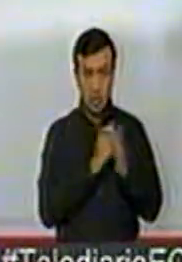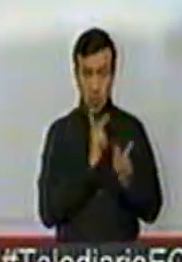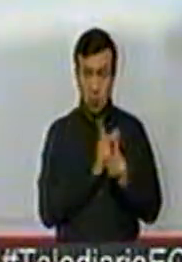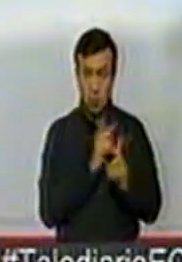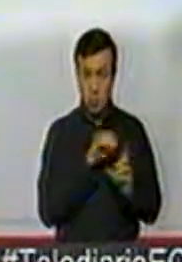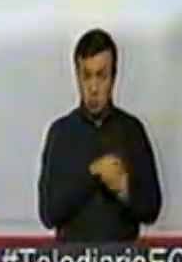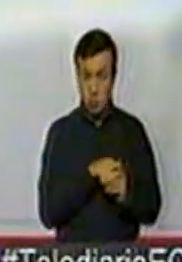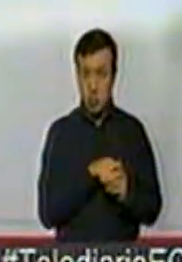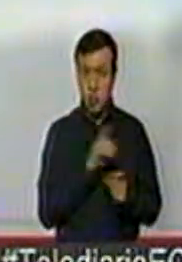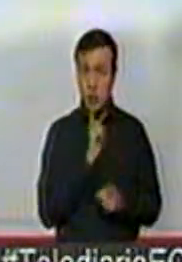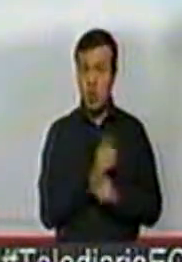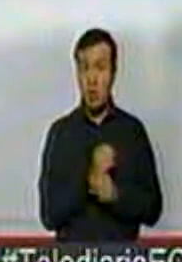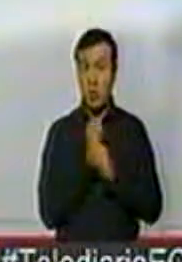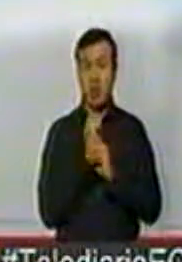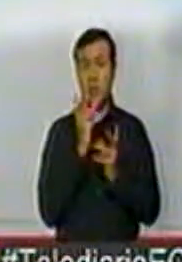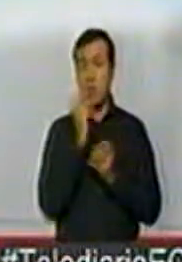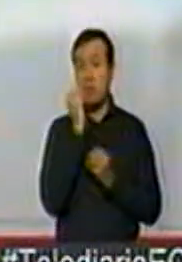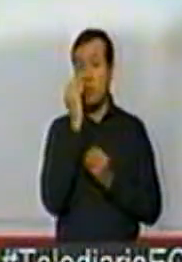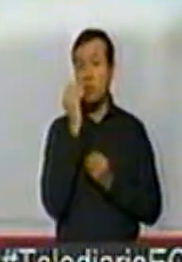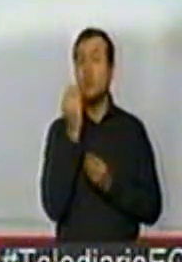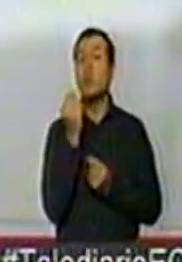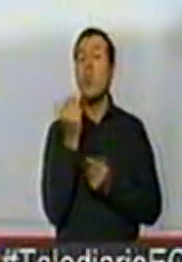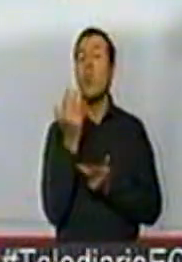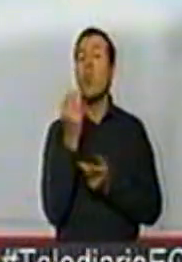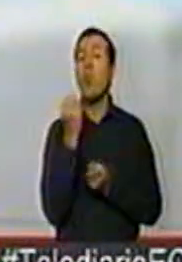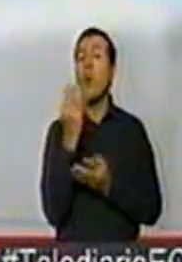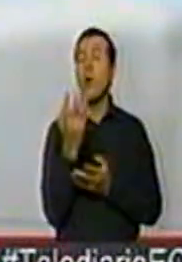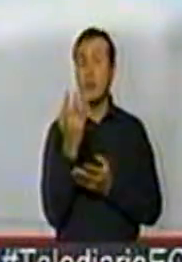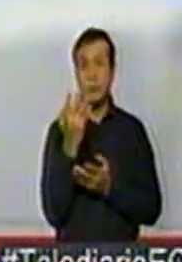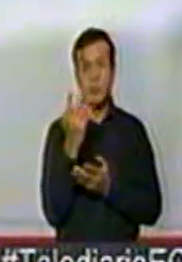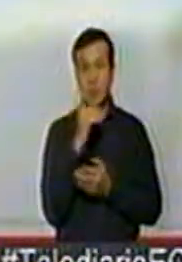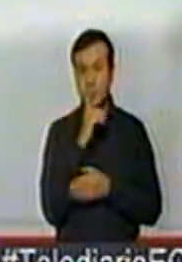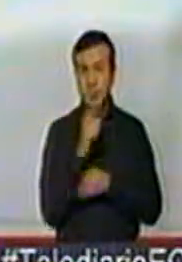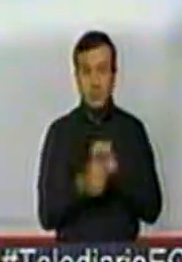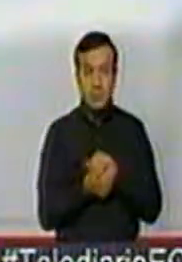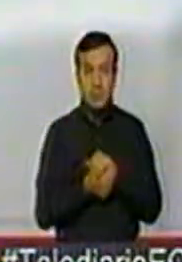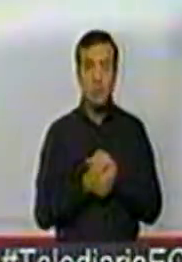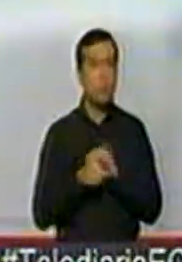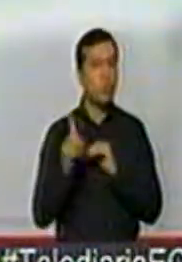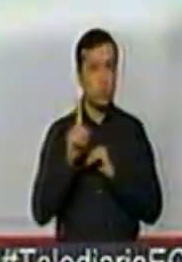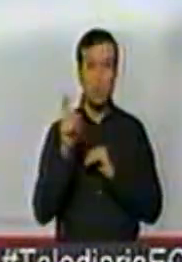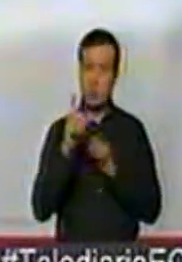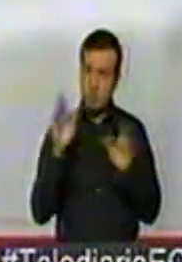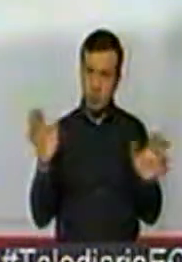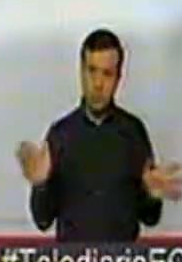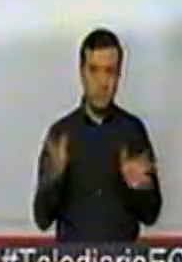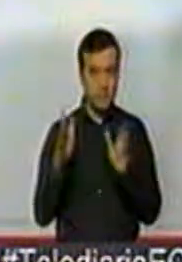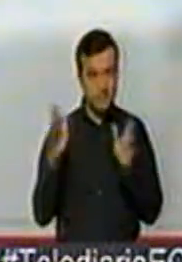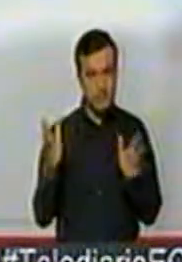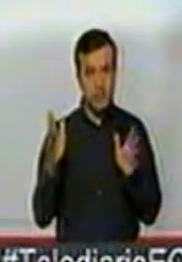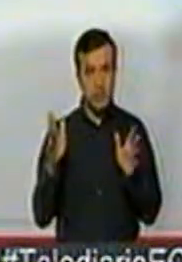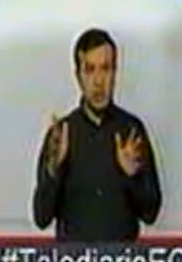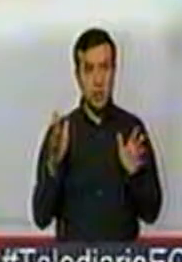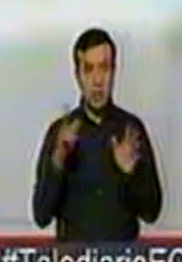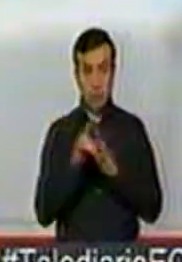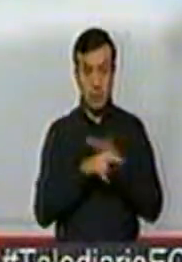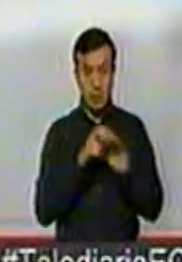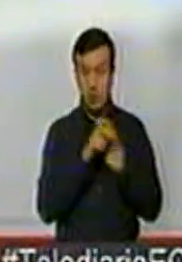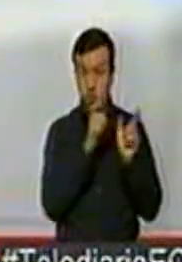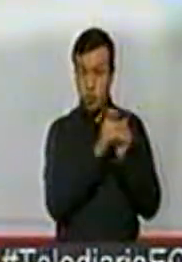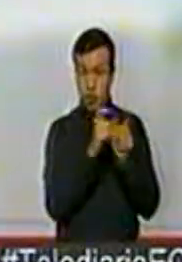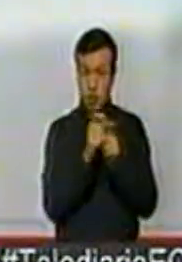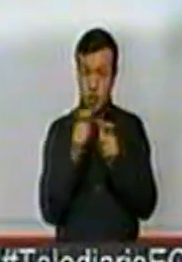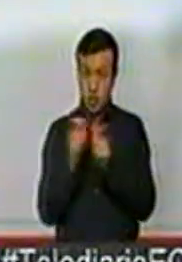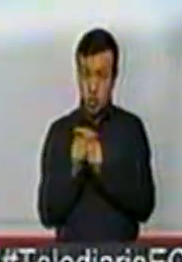no tienen la obligatoriedad de reportar sus ingresos y sus egresos. Lo que tenemos que darles son incentivos a los más pequeños mineros para